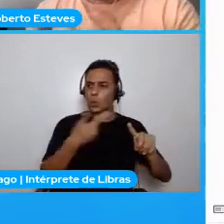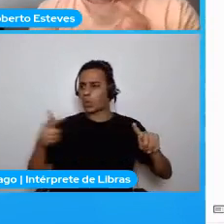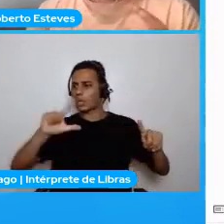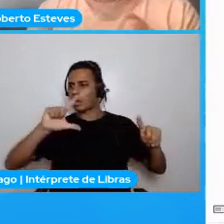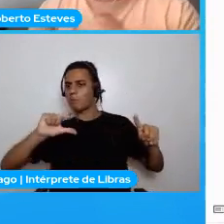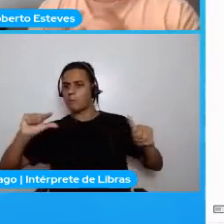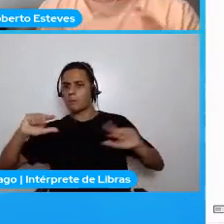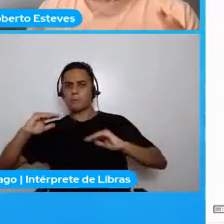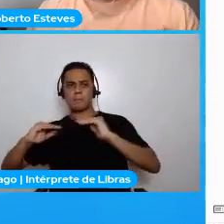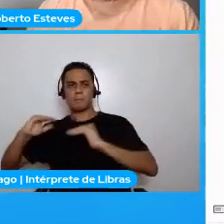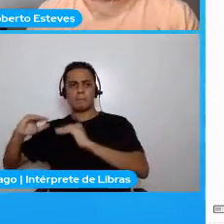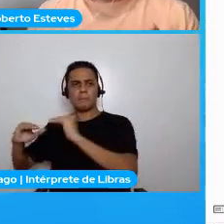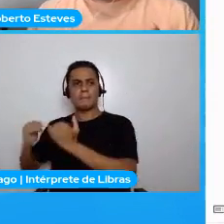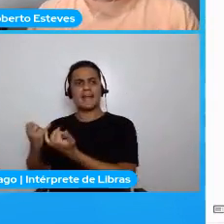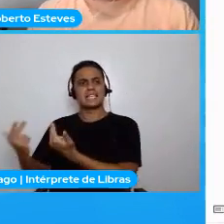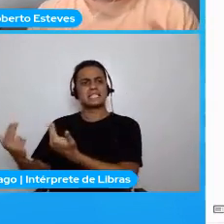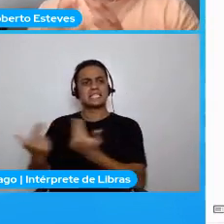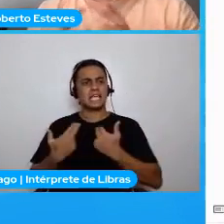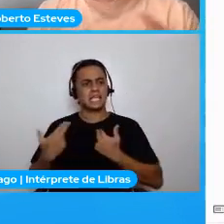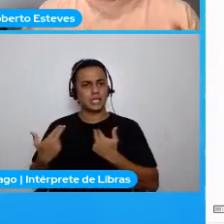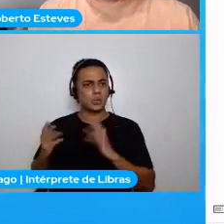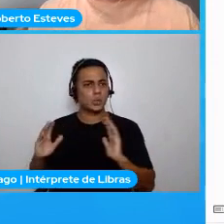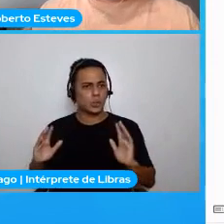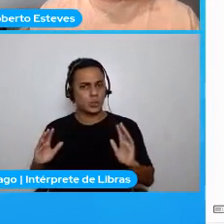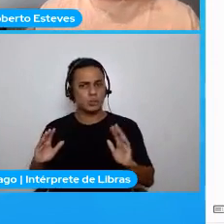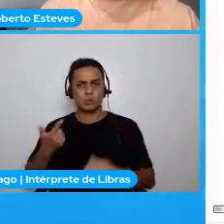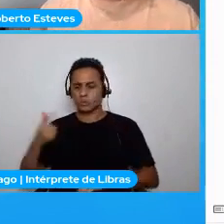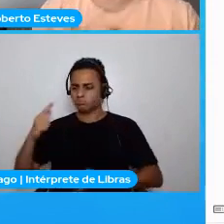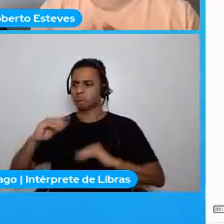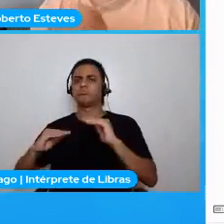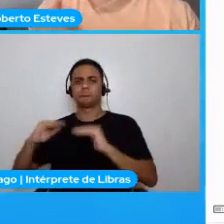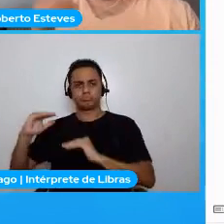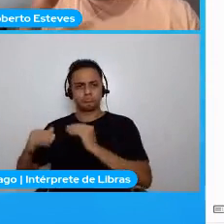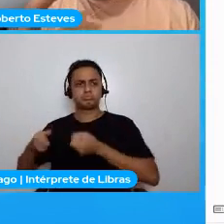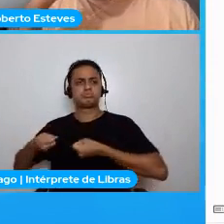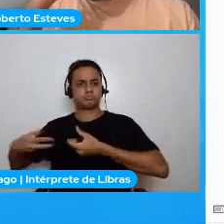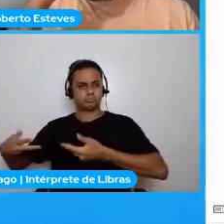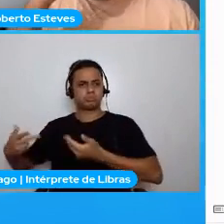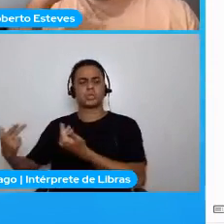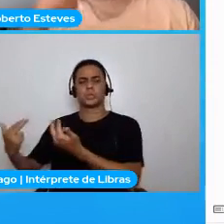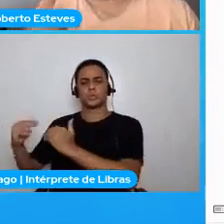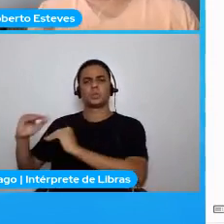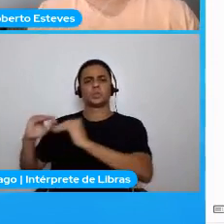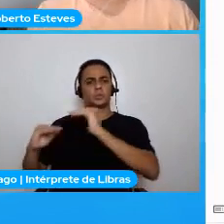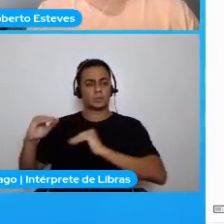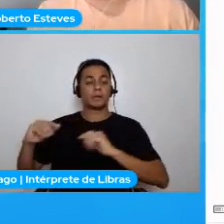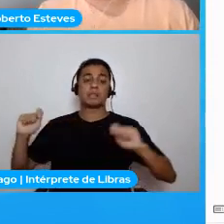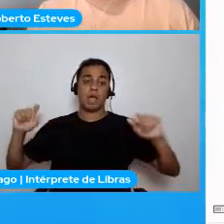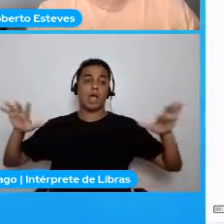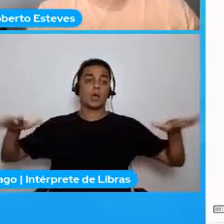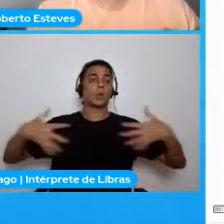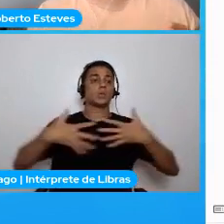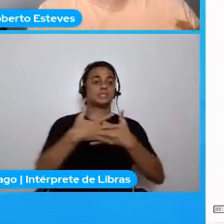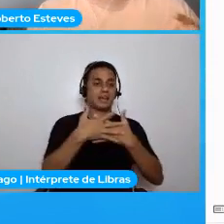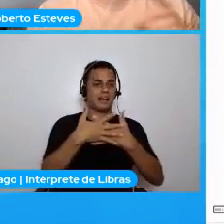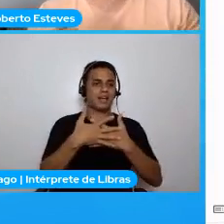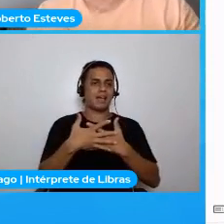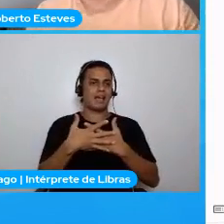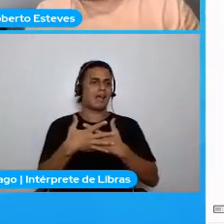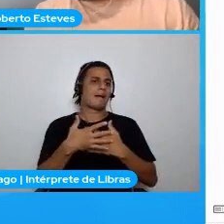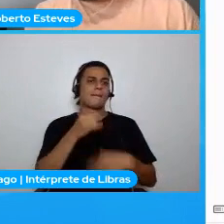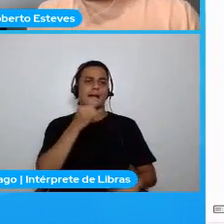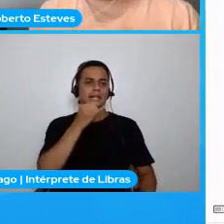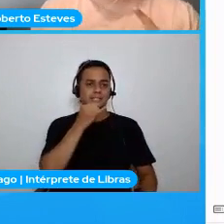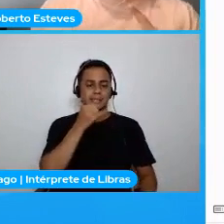un comportamiento similar de gasto? Tienen un comportamiento similar de gasto. Ahí podríamos cruzarla, por ejemplo, con número